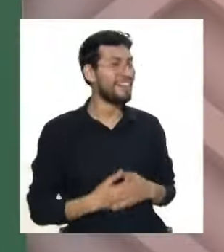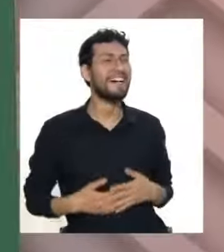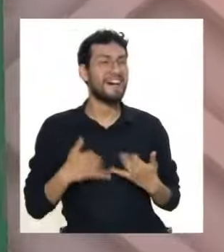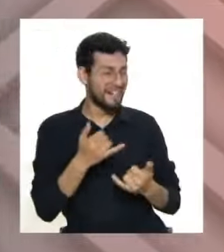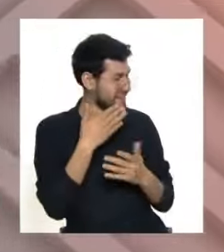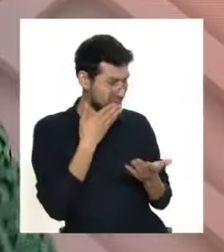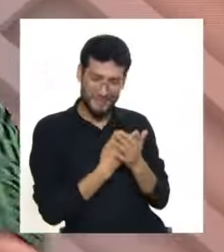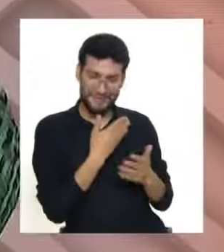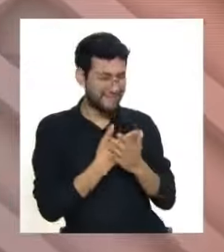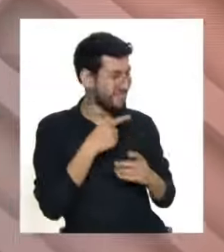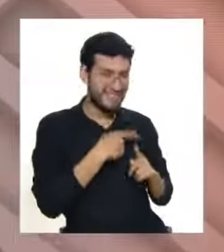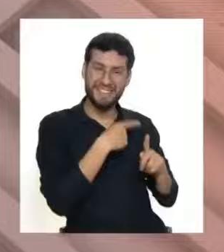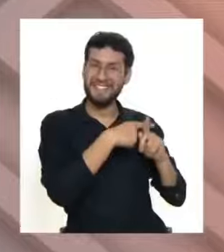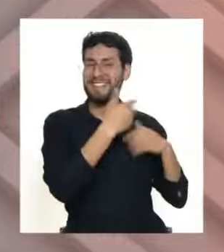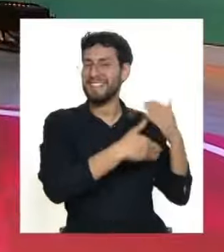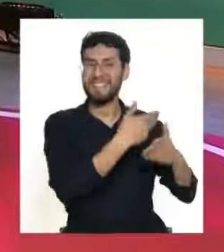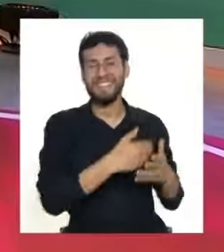Está bien, exacto, vamos sumando.